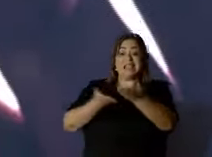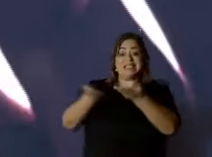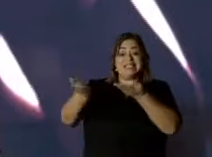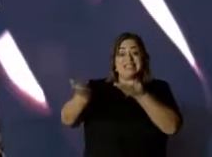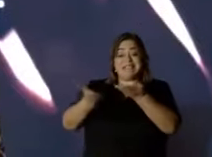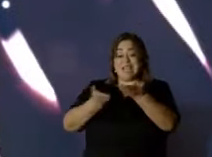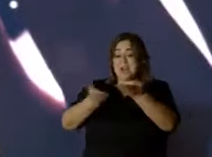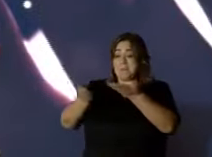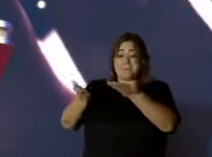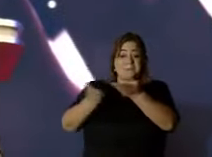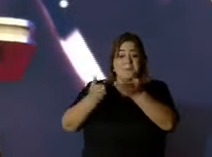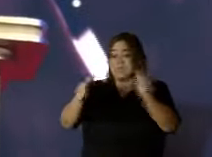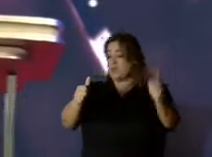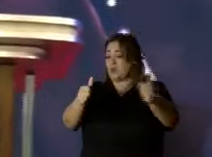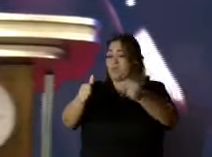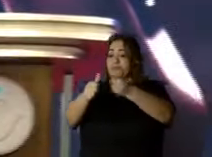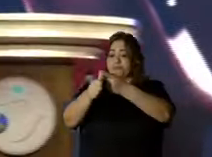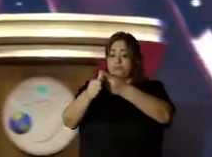interferir con eso.